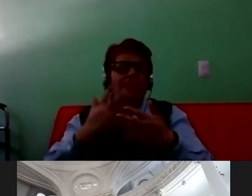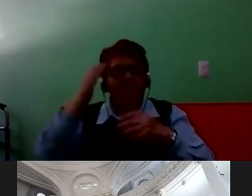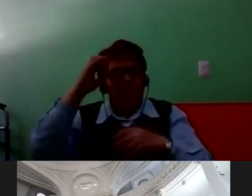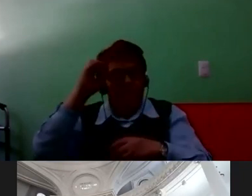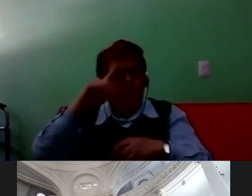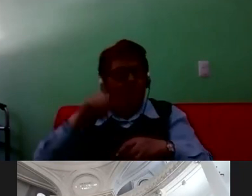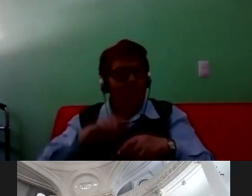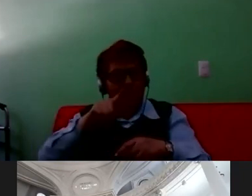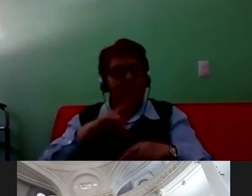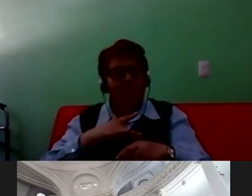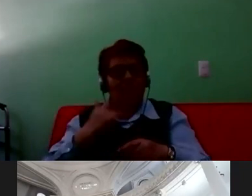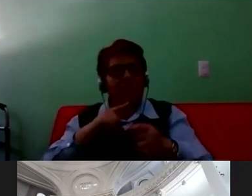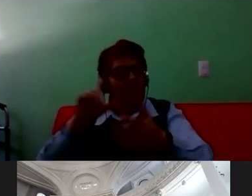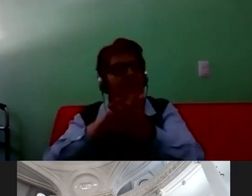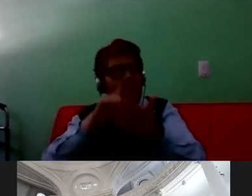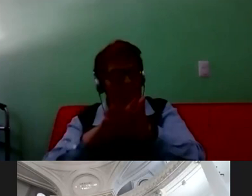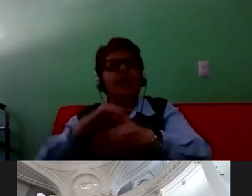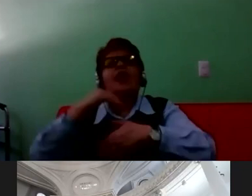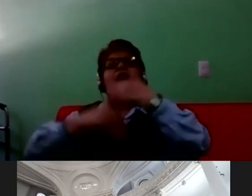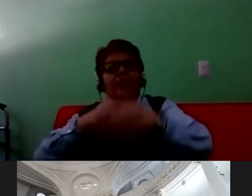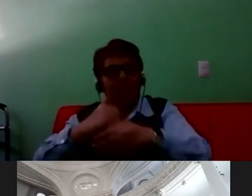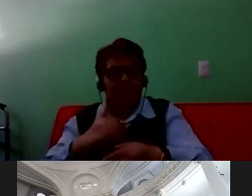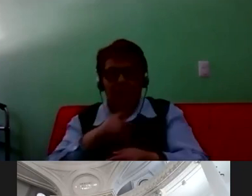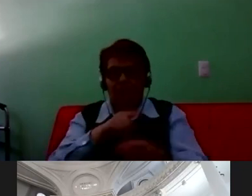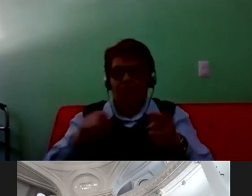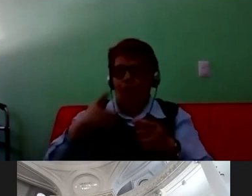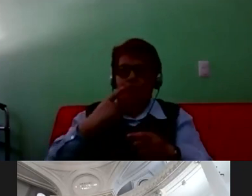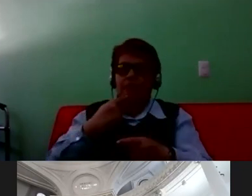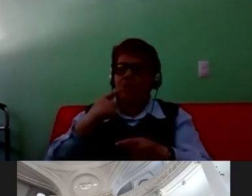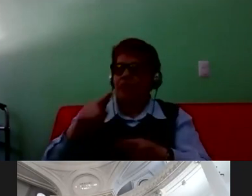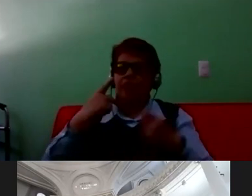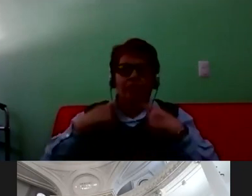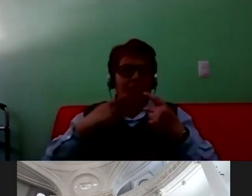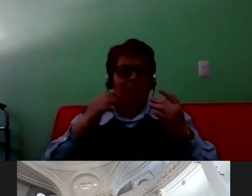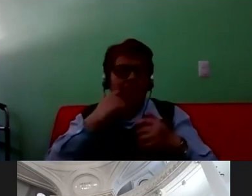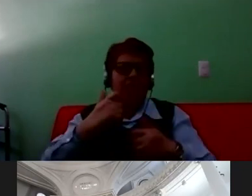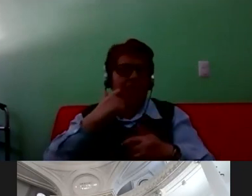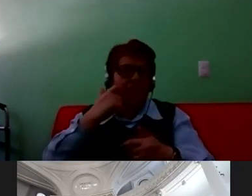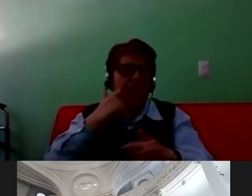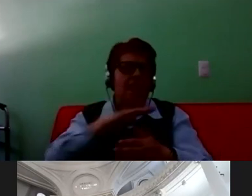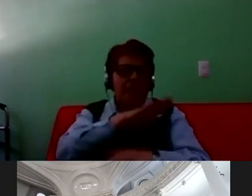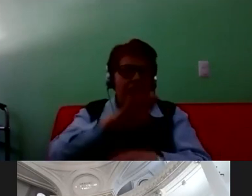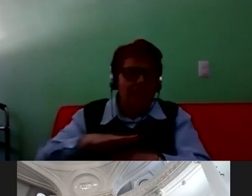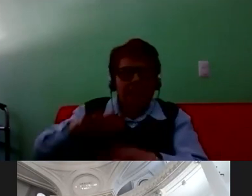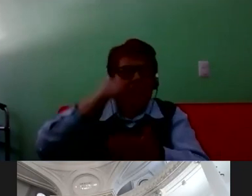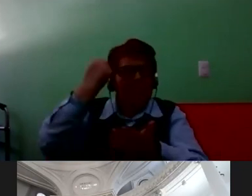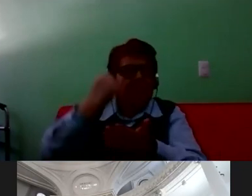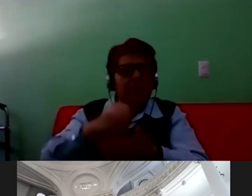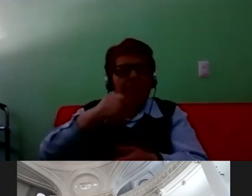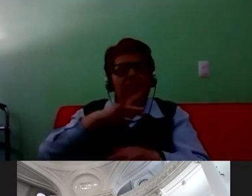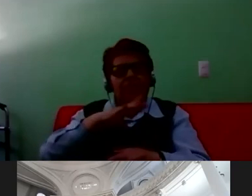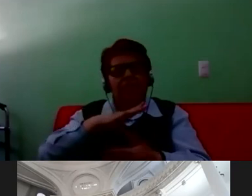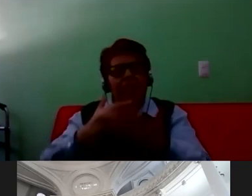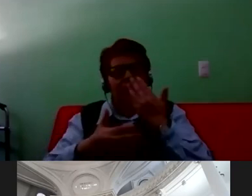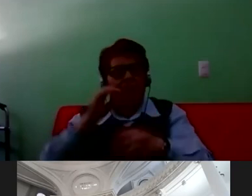México. Yo creo que con esta ley avanzamos con la exigencia social de apertura democrática en todos los ámbitos y damos certeza jurídica en el contexto